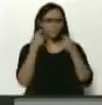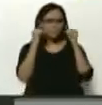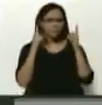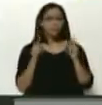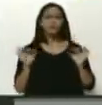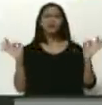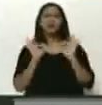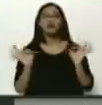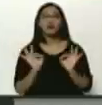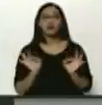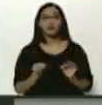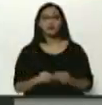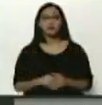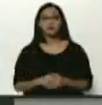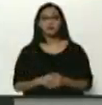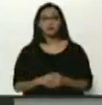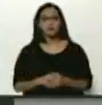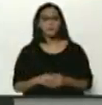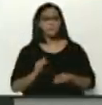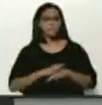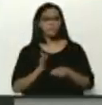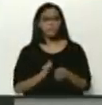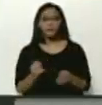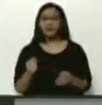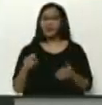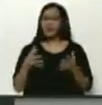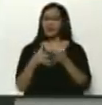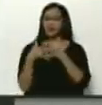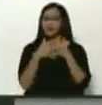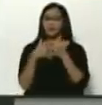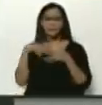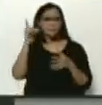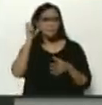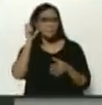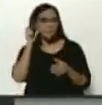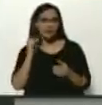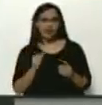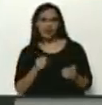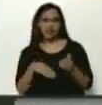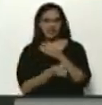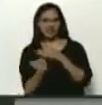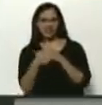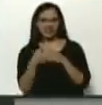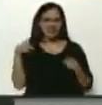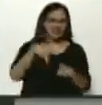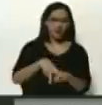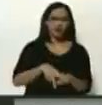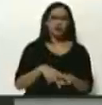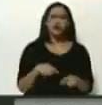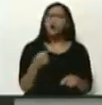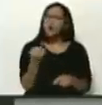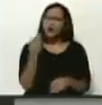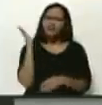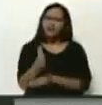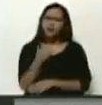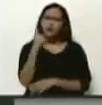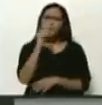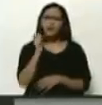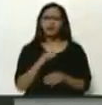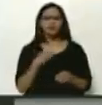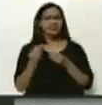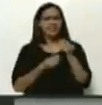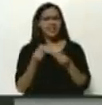decir nada. Porque cada vez que dice el imperio se prepara... y ¿cuántas sanciones han sido anunciadas con un mes? ¿Qué hace el